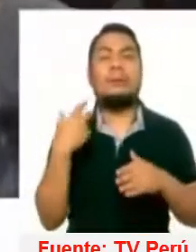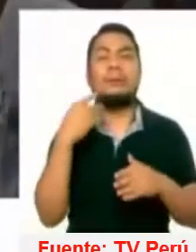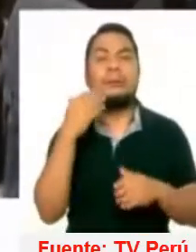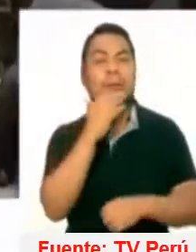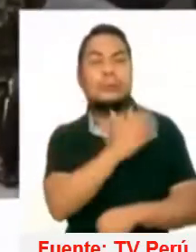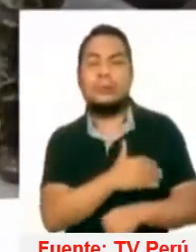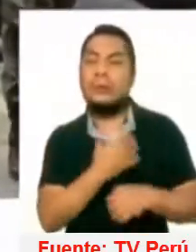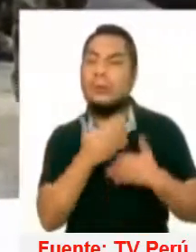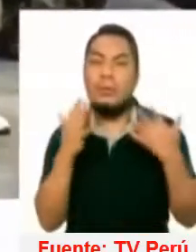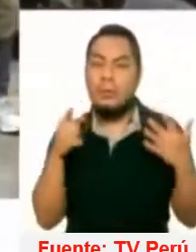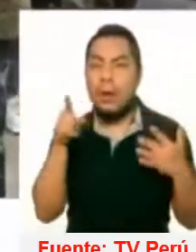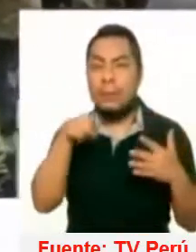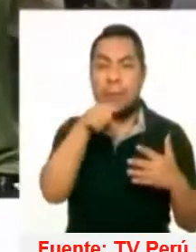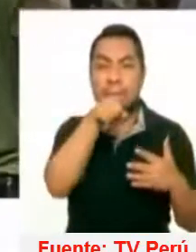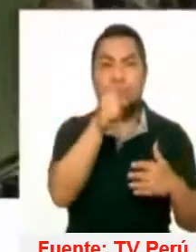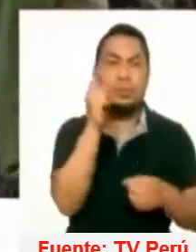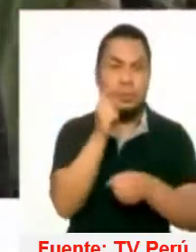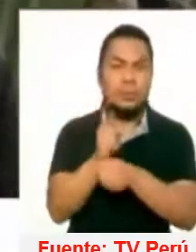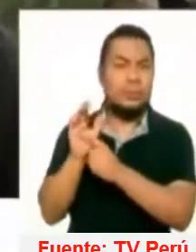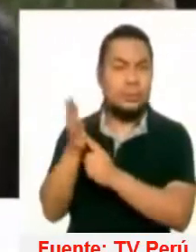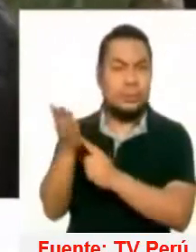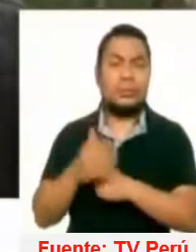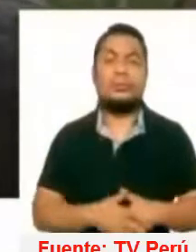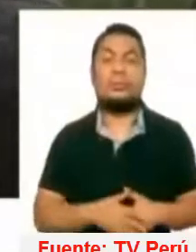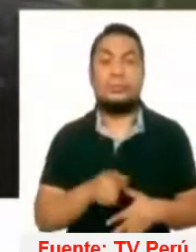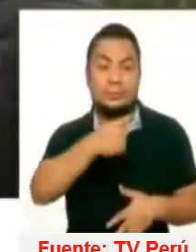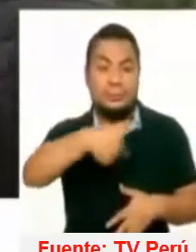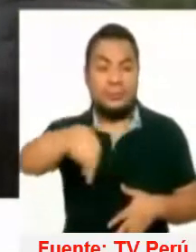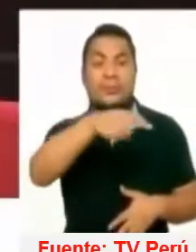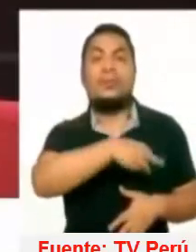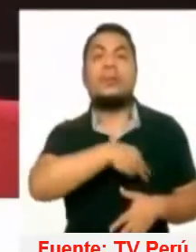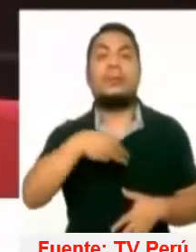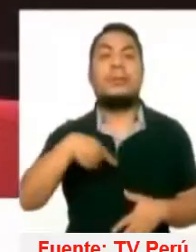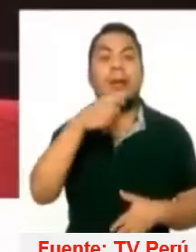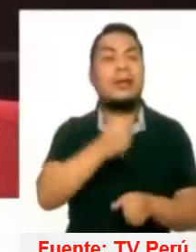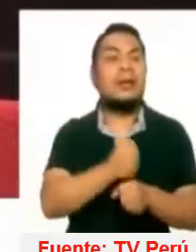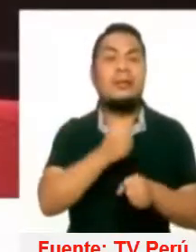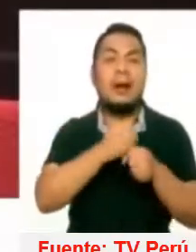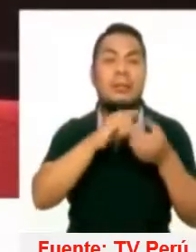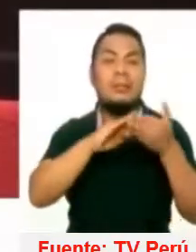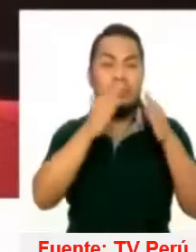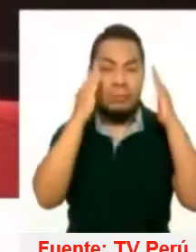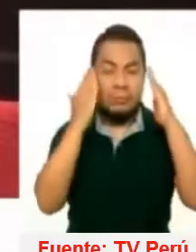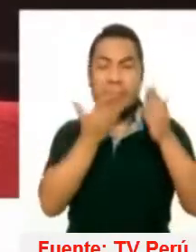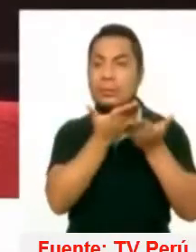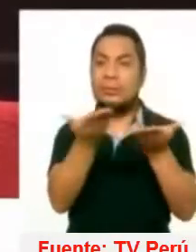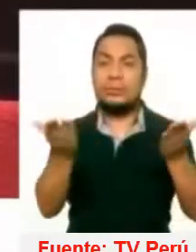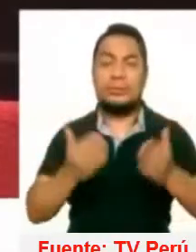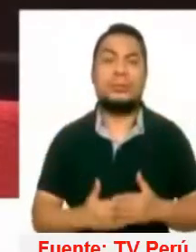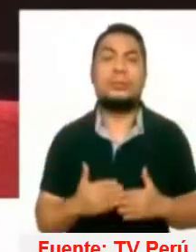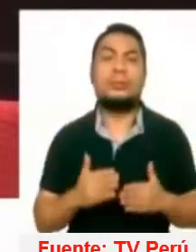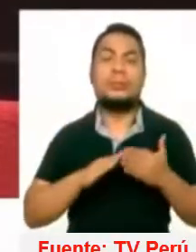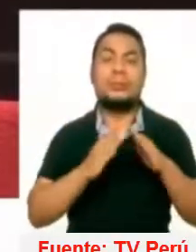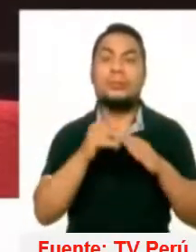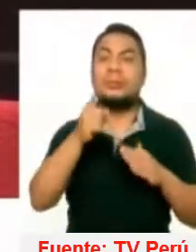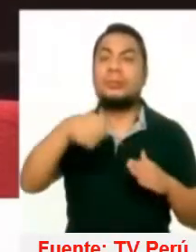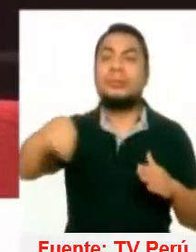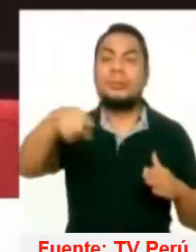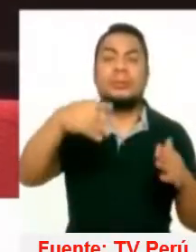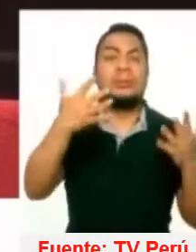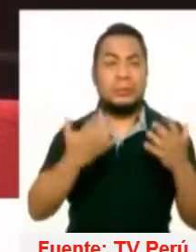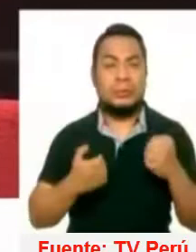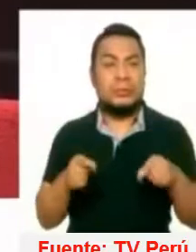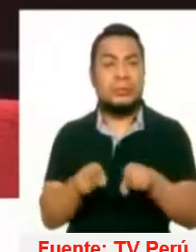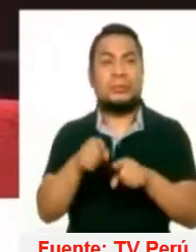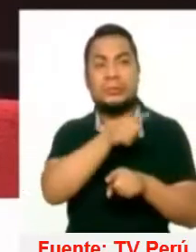gobierno para actos irregulares. Los ministros se deben al pueblo, se deben a ustedes. Y ustedes quisiéramos